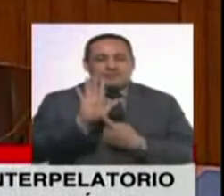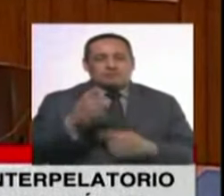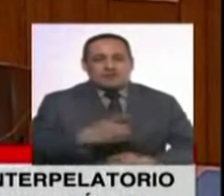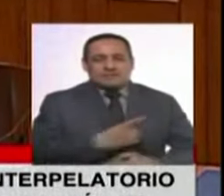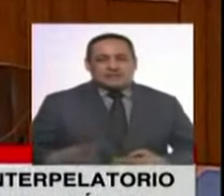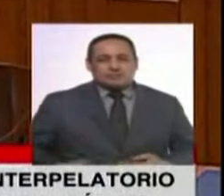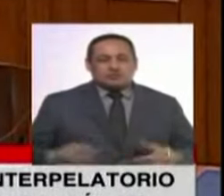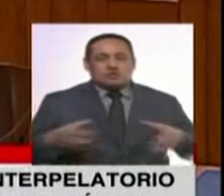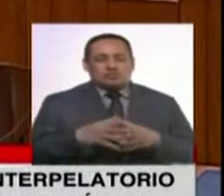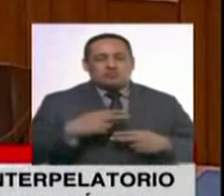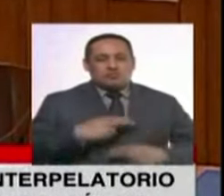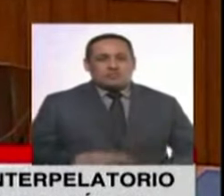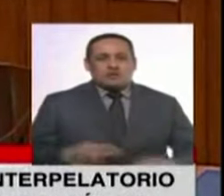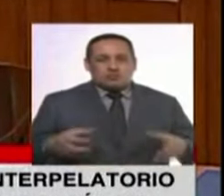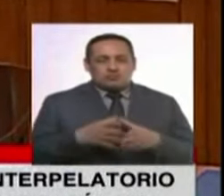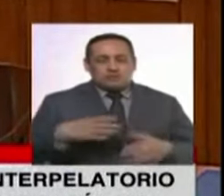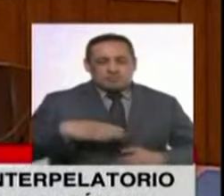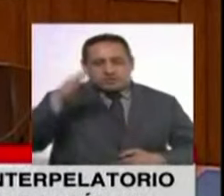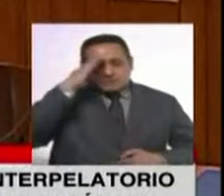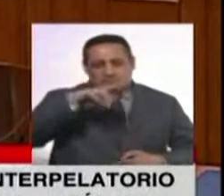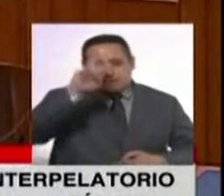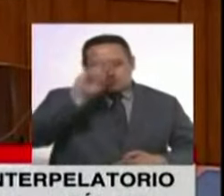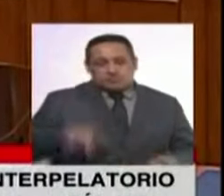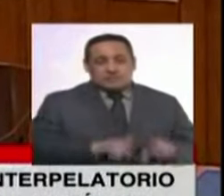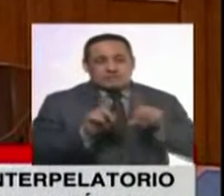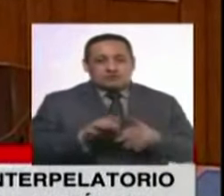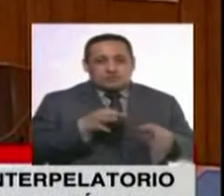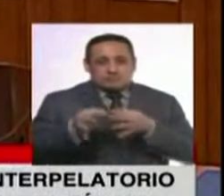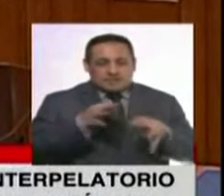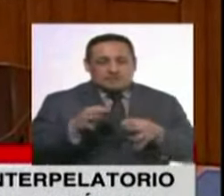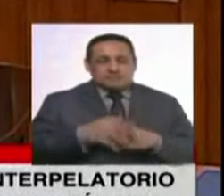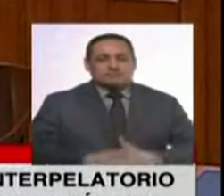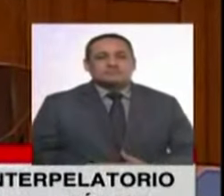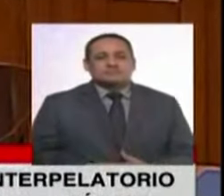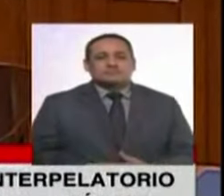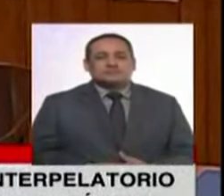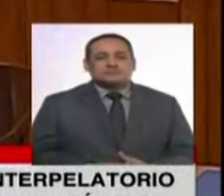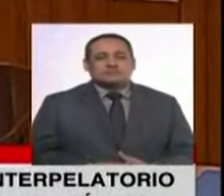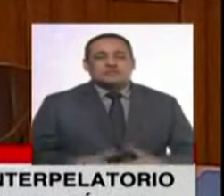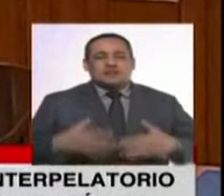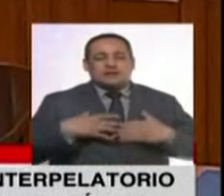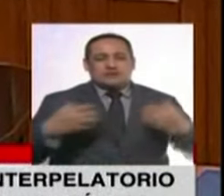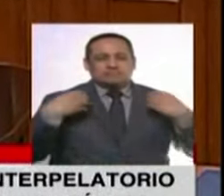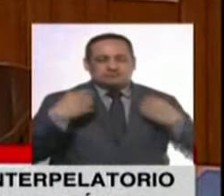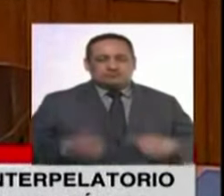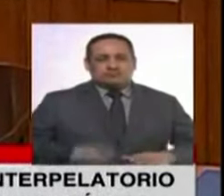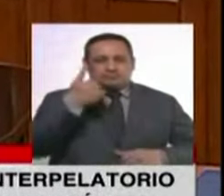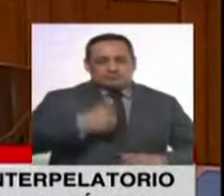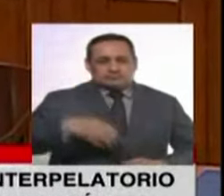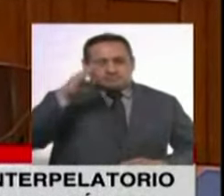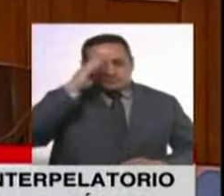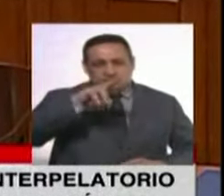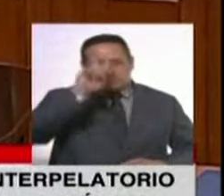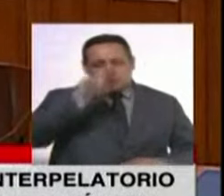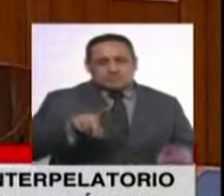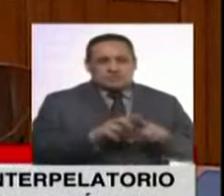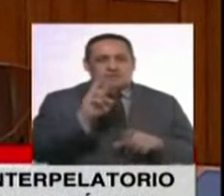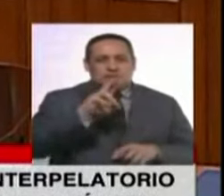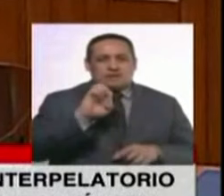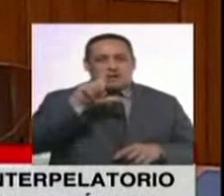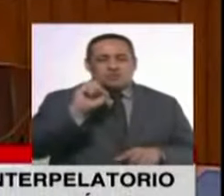dirección de recursos humanos de la Policía Nacional del Perú debo enseñar lo siguiente el comandante general de la Policía Nacional de Perú